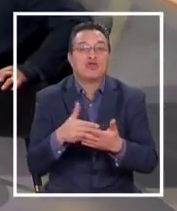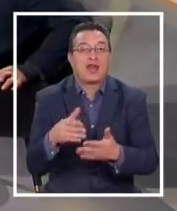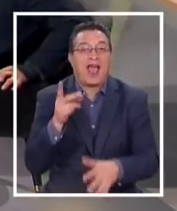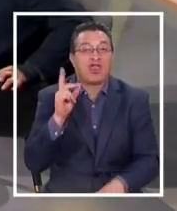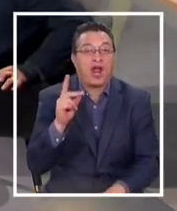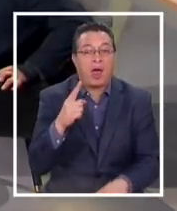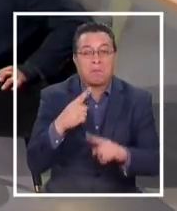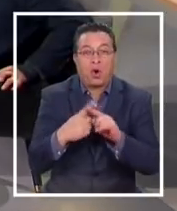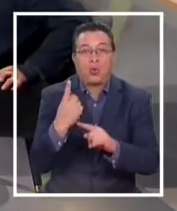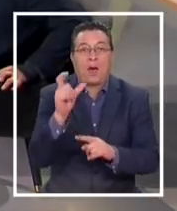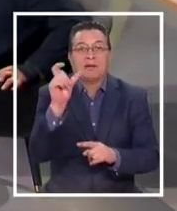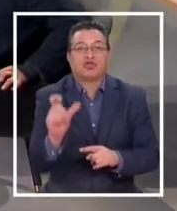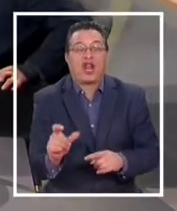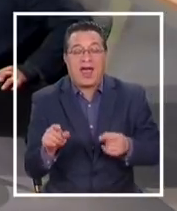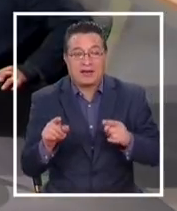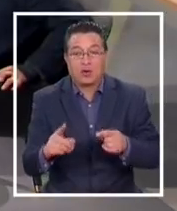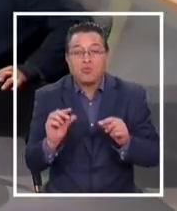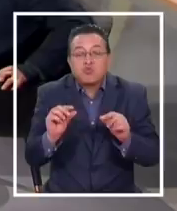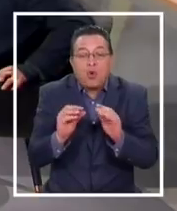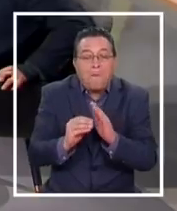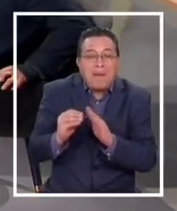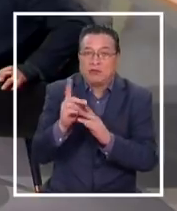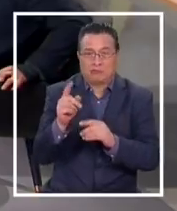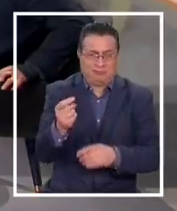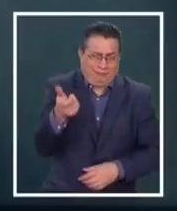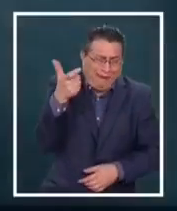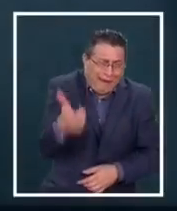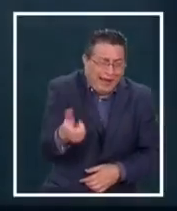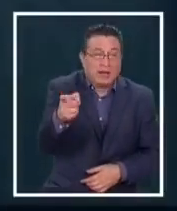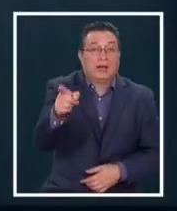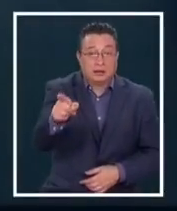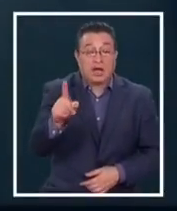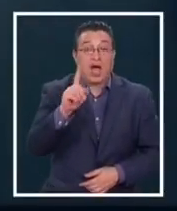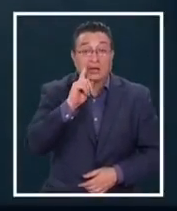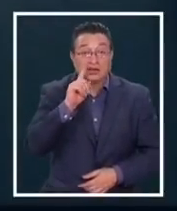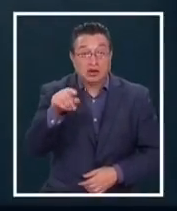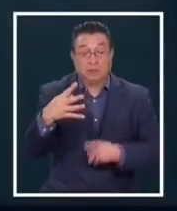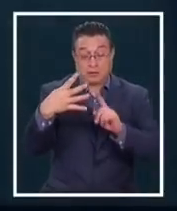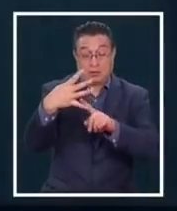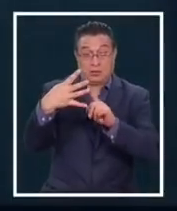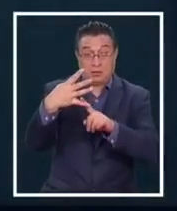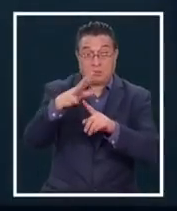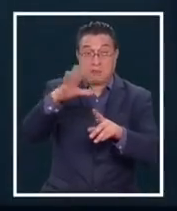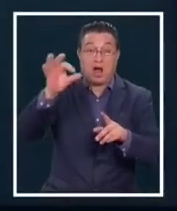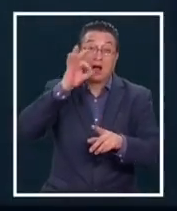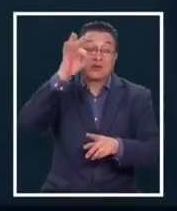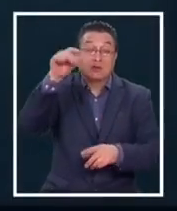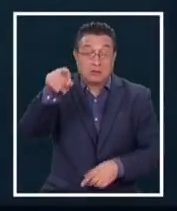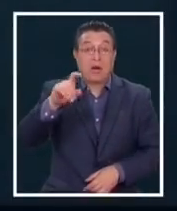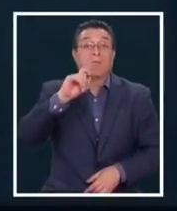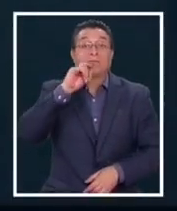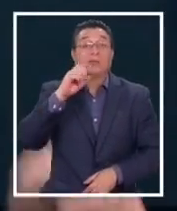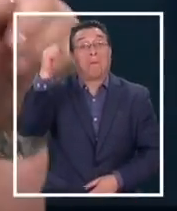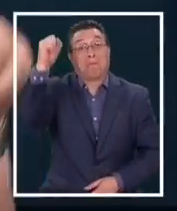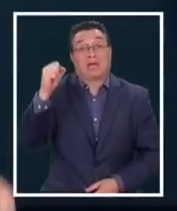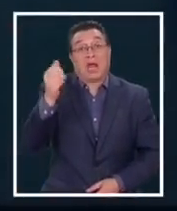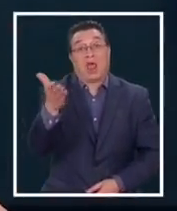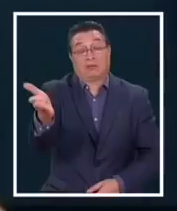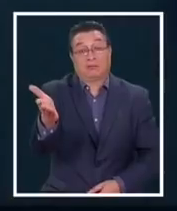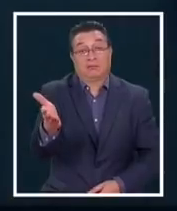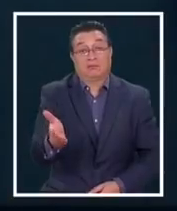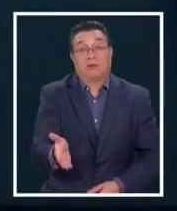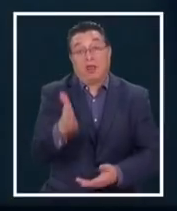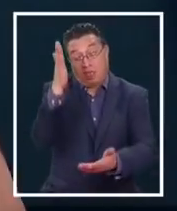persona. Entonces aquí no es el que gana un poquito, y dentro de esas personas en Chile, la cuarta fortuna de Chile es el presidente de la República, que debería